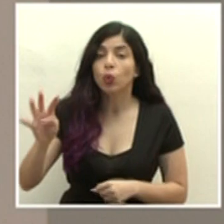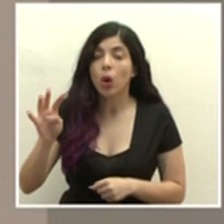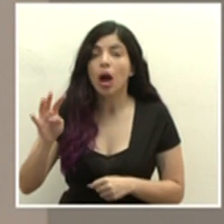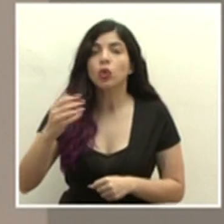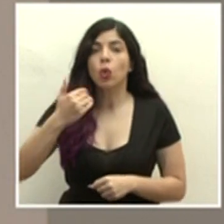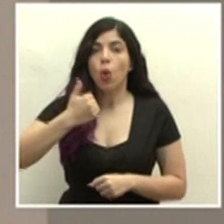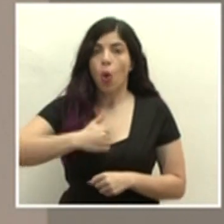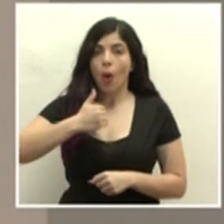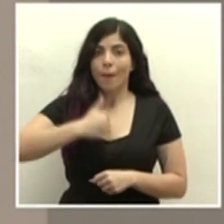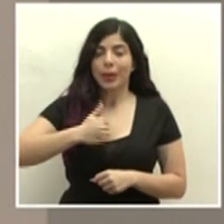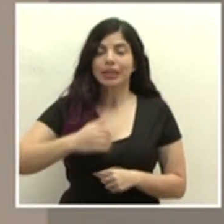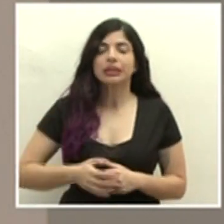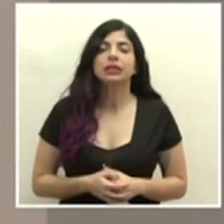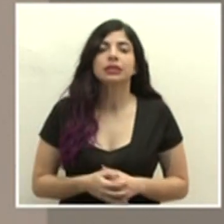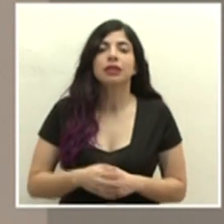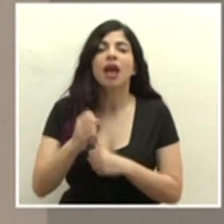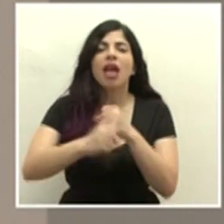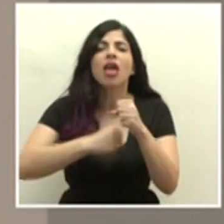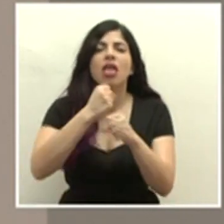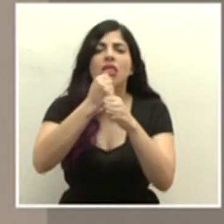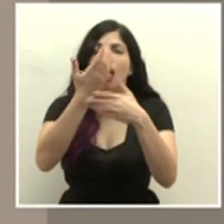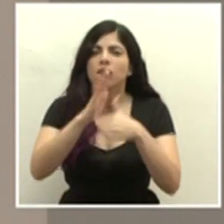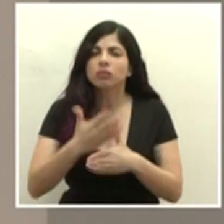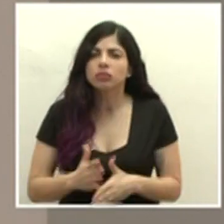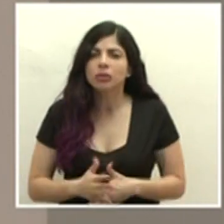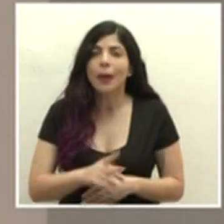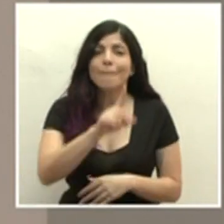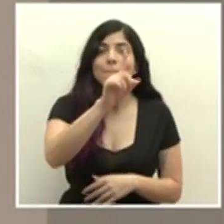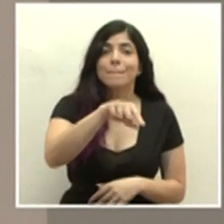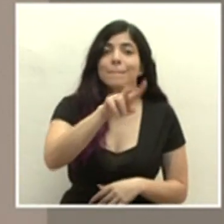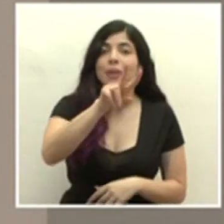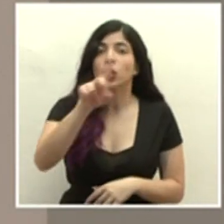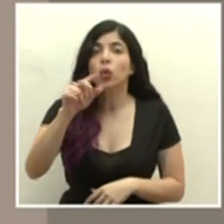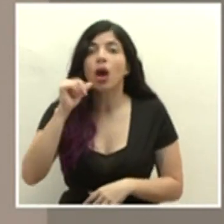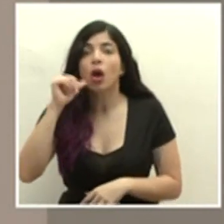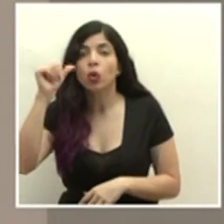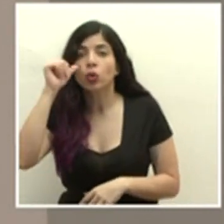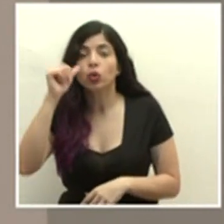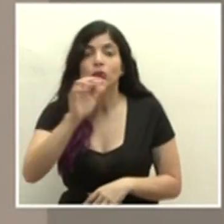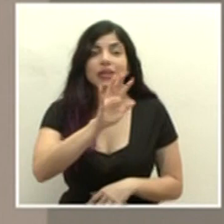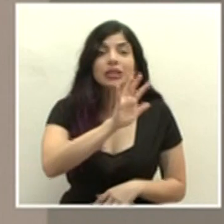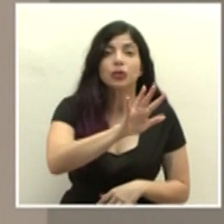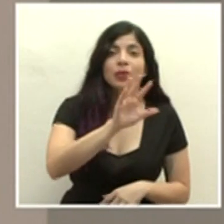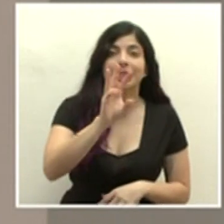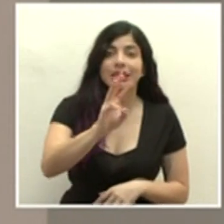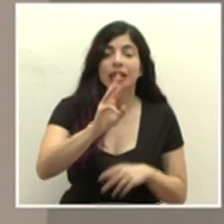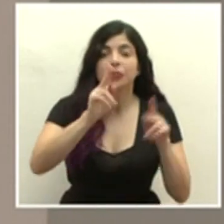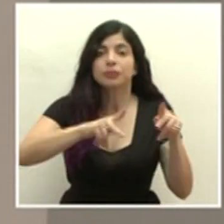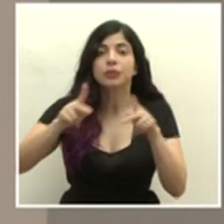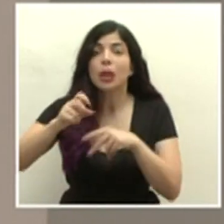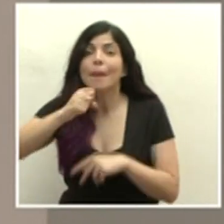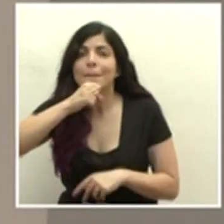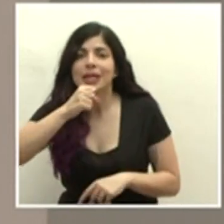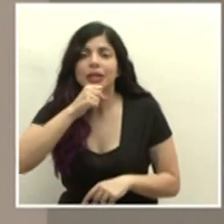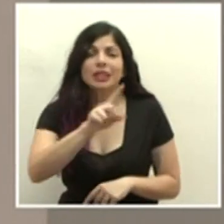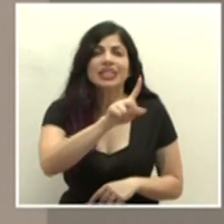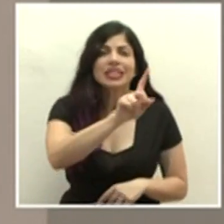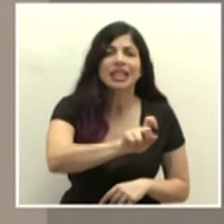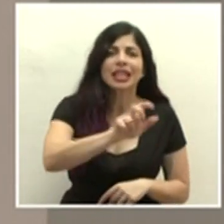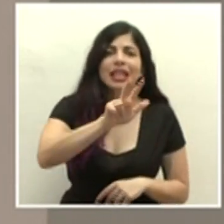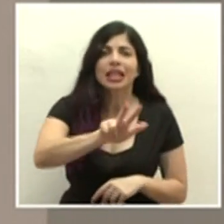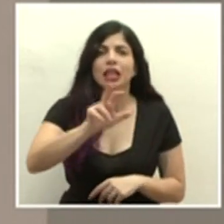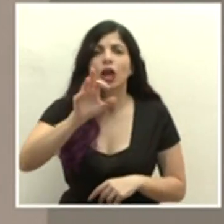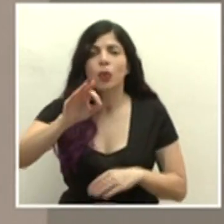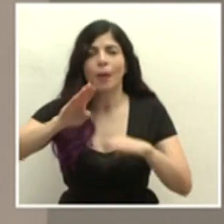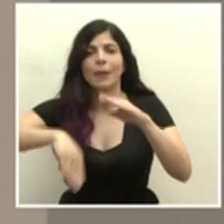son hombres y por edad serían 1.021 adultos, 56 personas mayores y